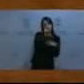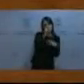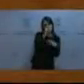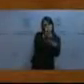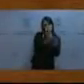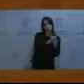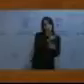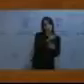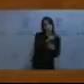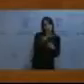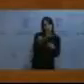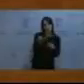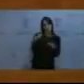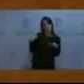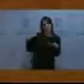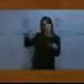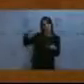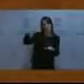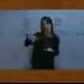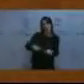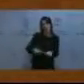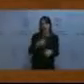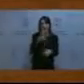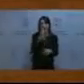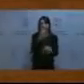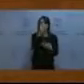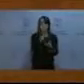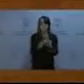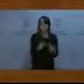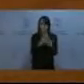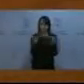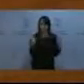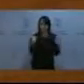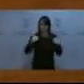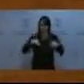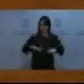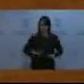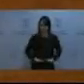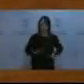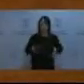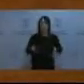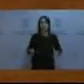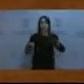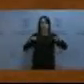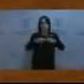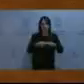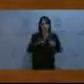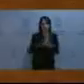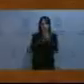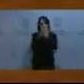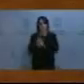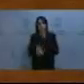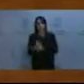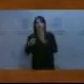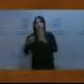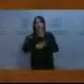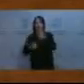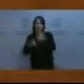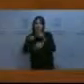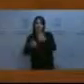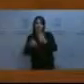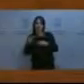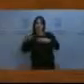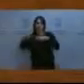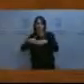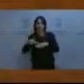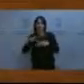muchos años. Estamos en 2017. La sociedad ha pasado a un concurso de acreedores, está prácticamente en una ruina económica